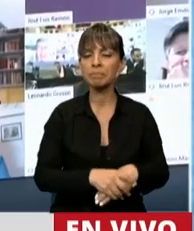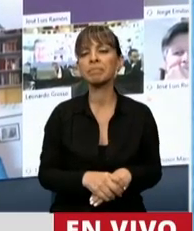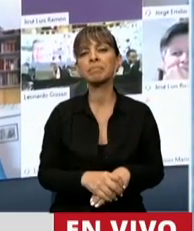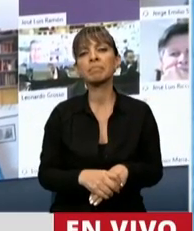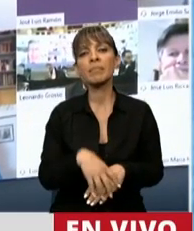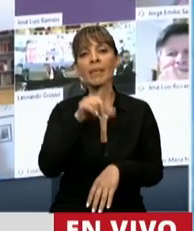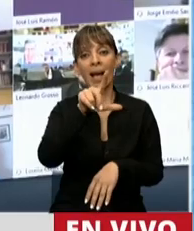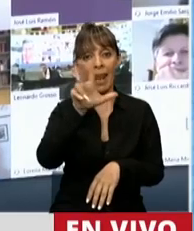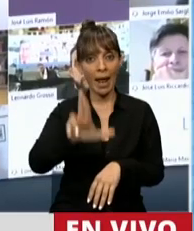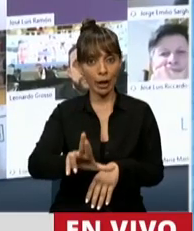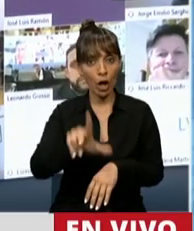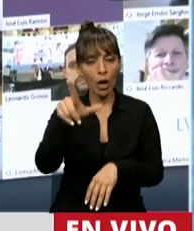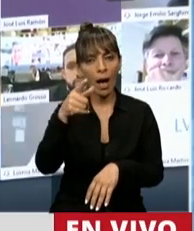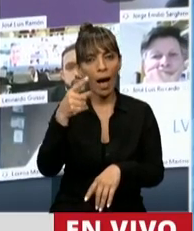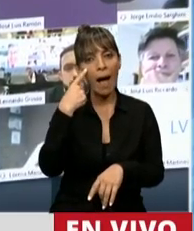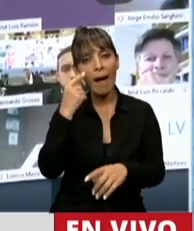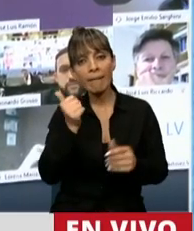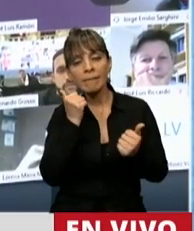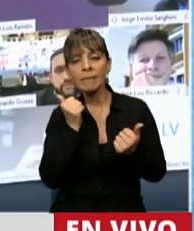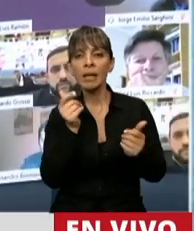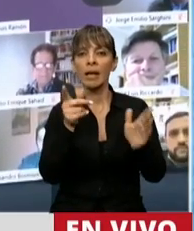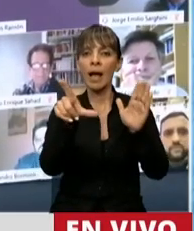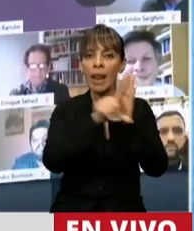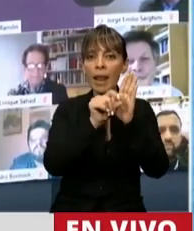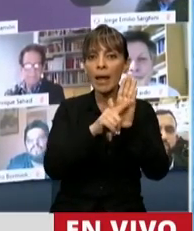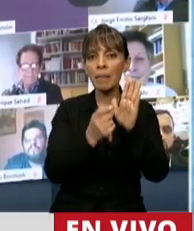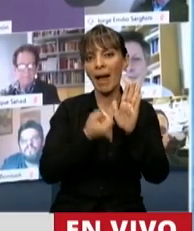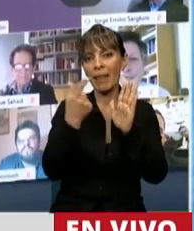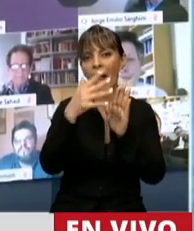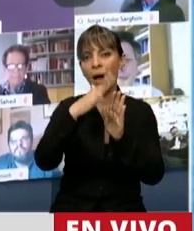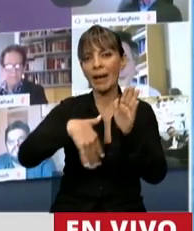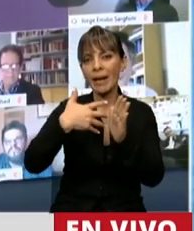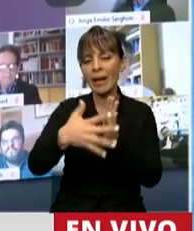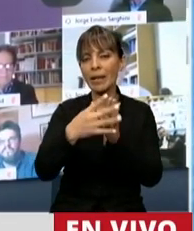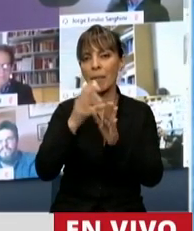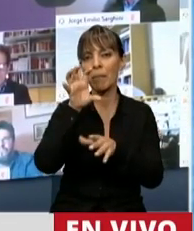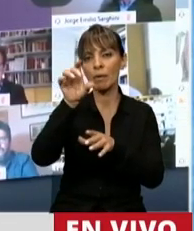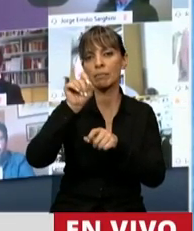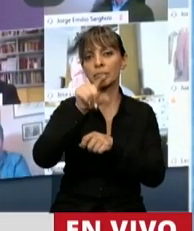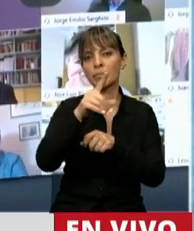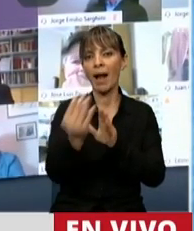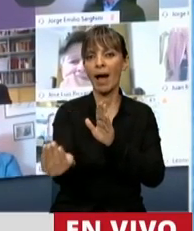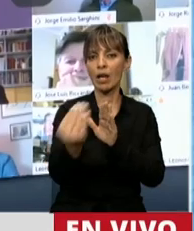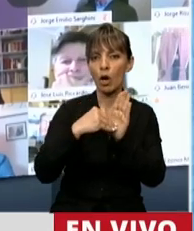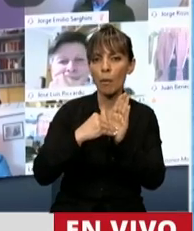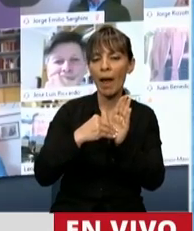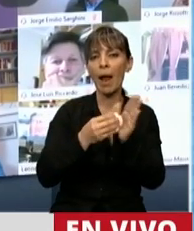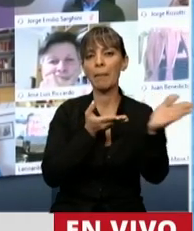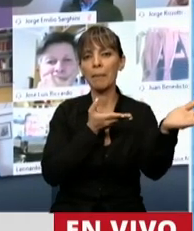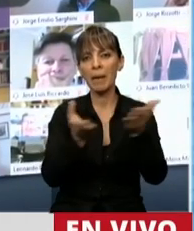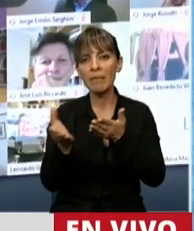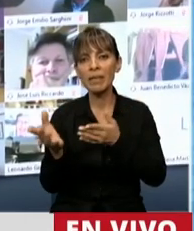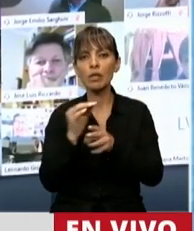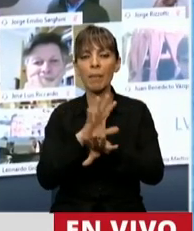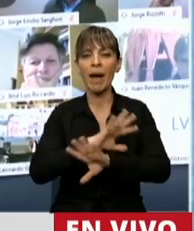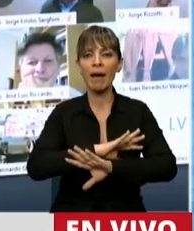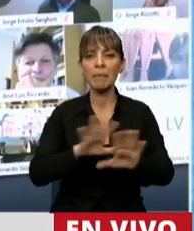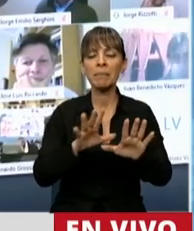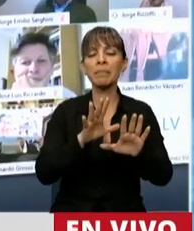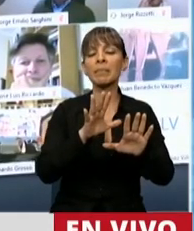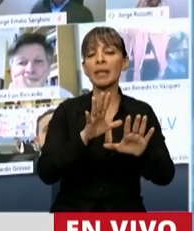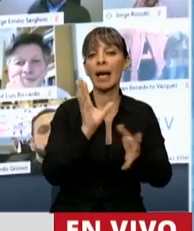provincia se espera que esta ley, para presentar un régimen provincial que incorpore ventajas para la erradicación y la creación